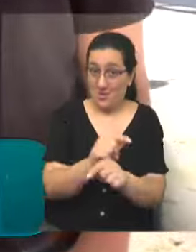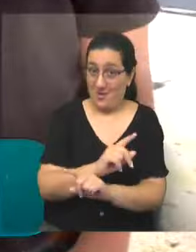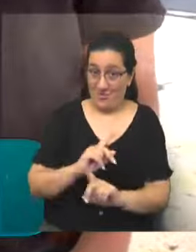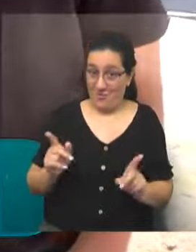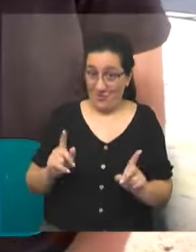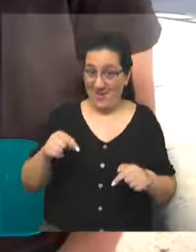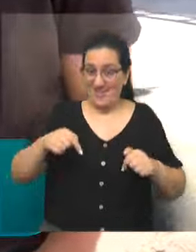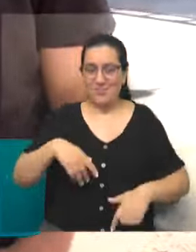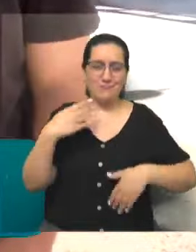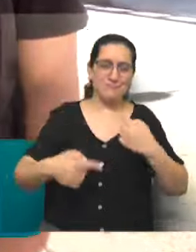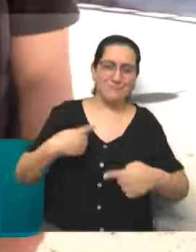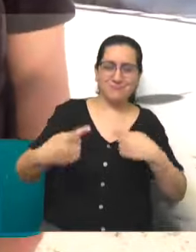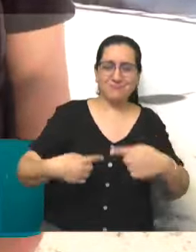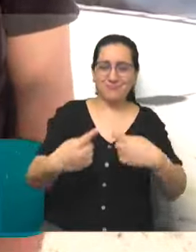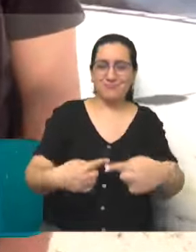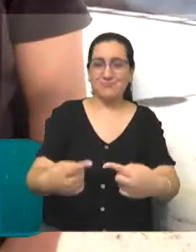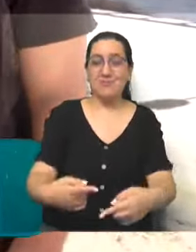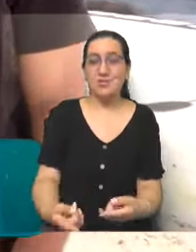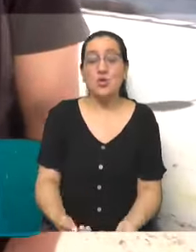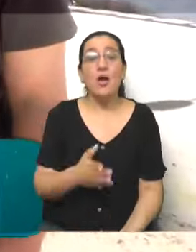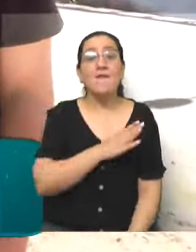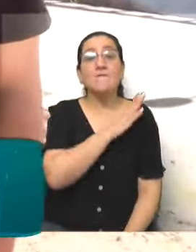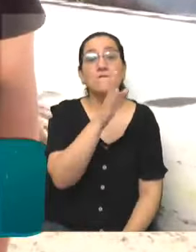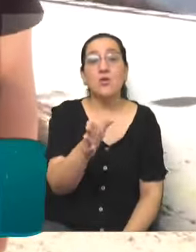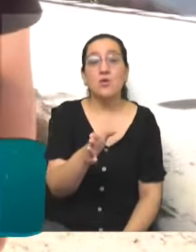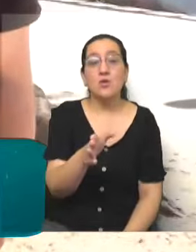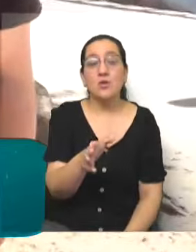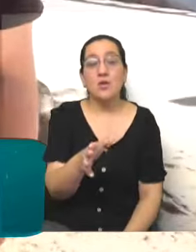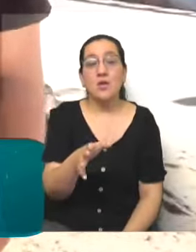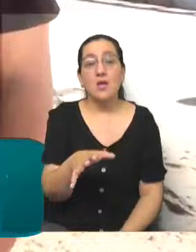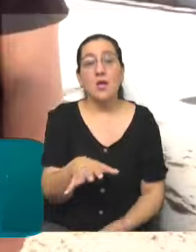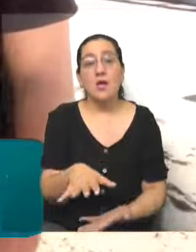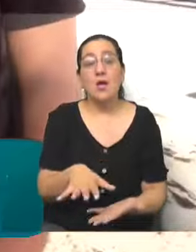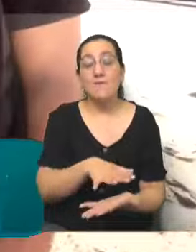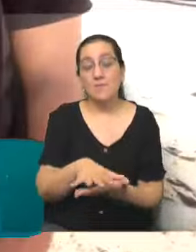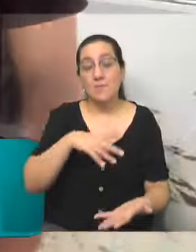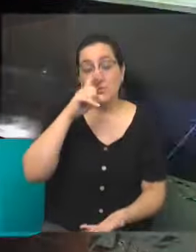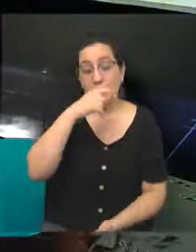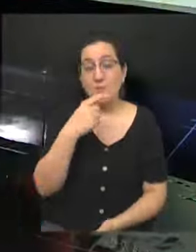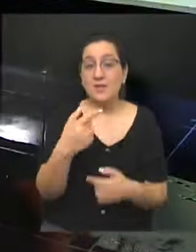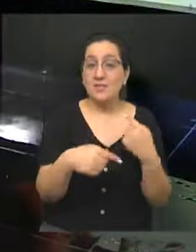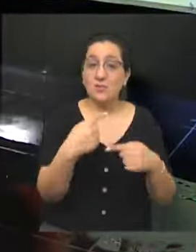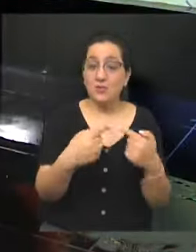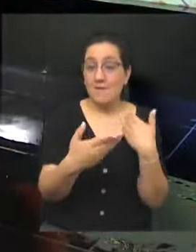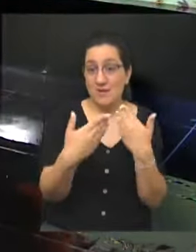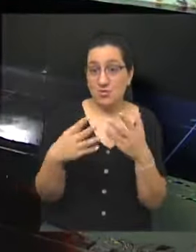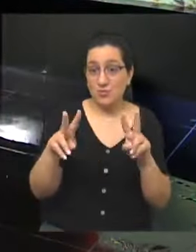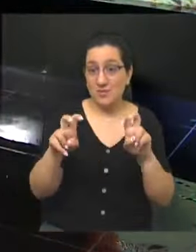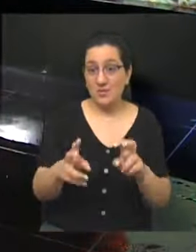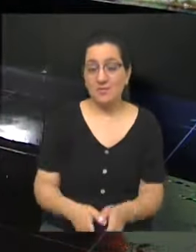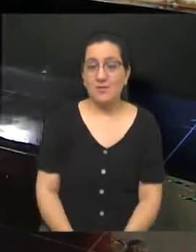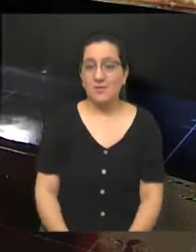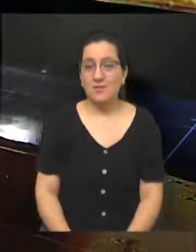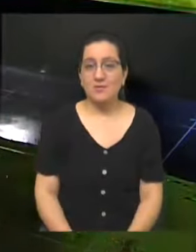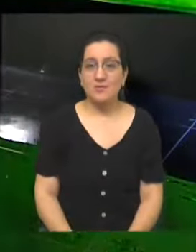Este carnaval sigue todavía, así que me voy a dirigir hacia otro lugar de Montevideo para seguir dirimiendo este tipo de cuestiones. Muchas gracias, JP. No sé por